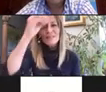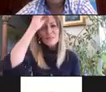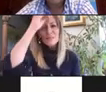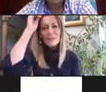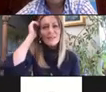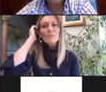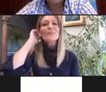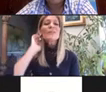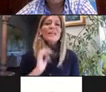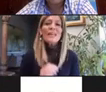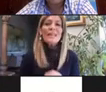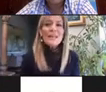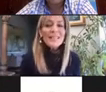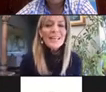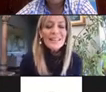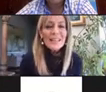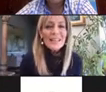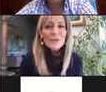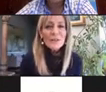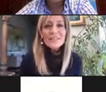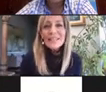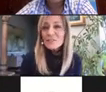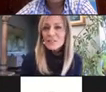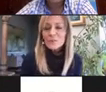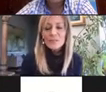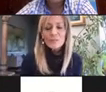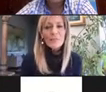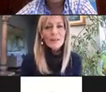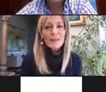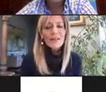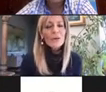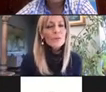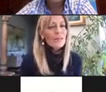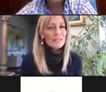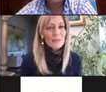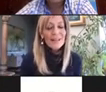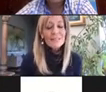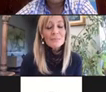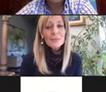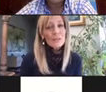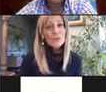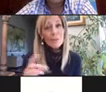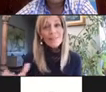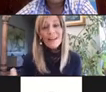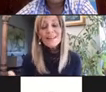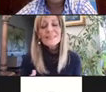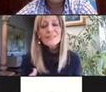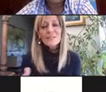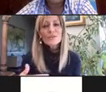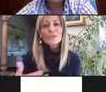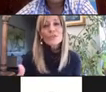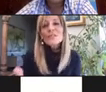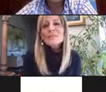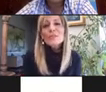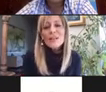tiempo en lo que es Netflix, ustedes pueden bajar una de las grandes películas documentales, que de hecho son